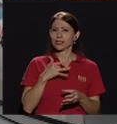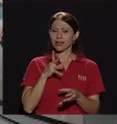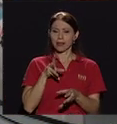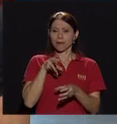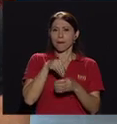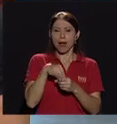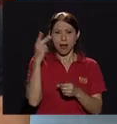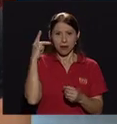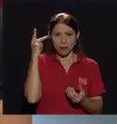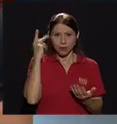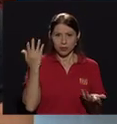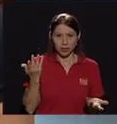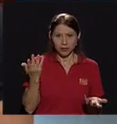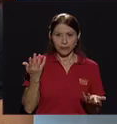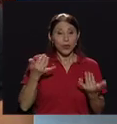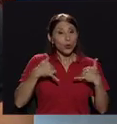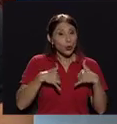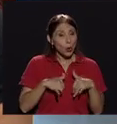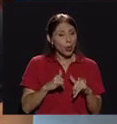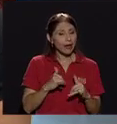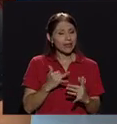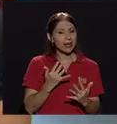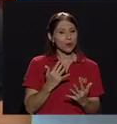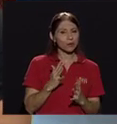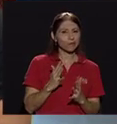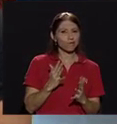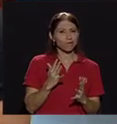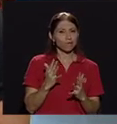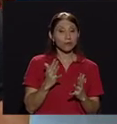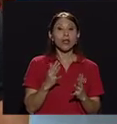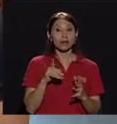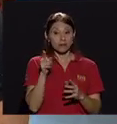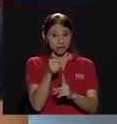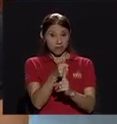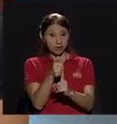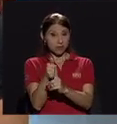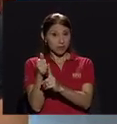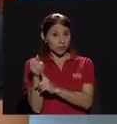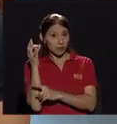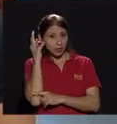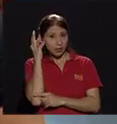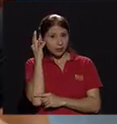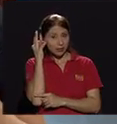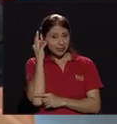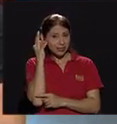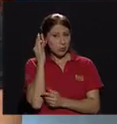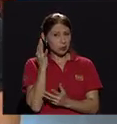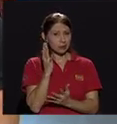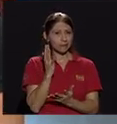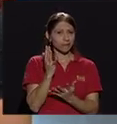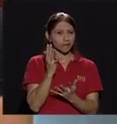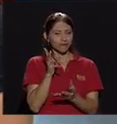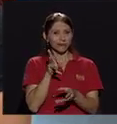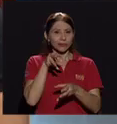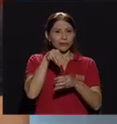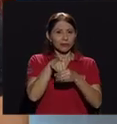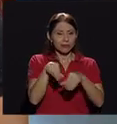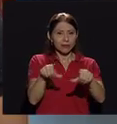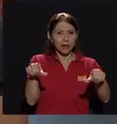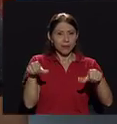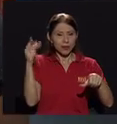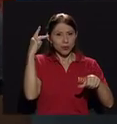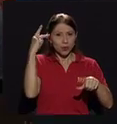la política, ¿verdad? Y todavía mucha resistencia, tanto de parte de mujeres para ingresar en el